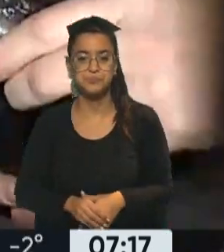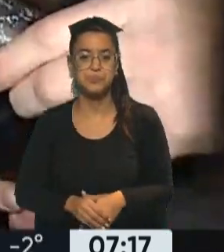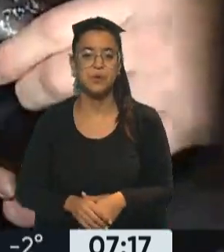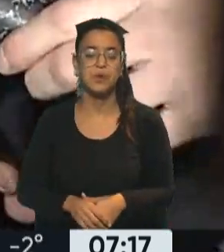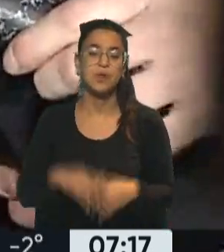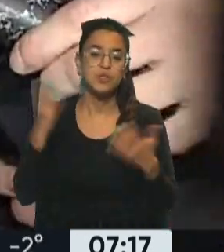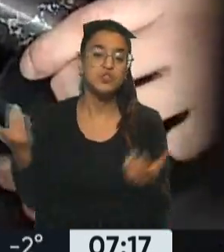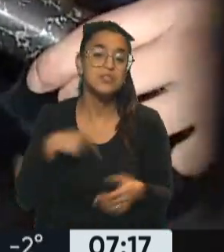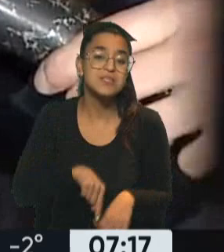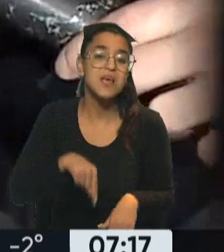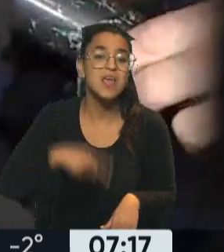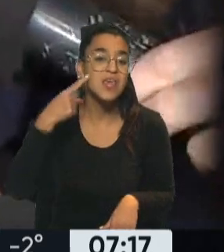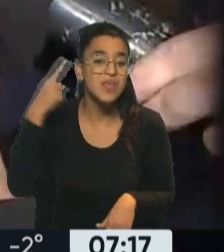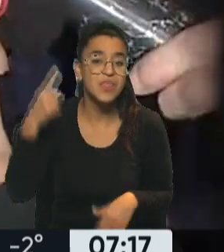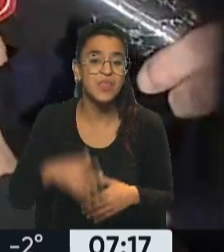ese sentido la idea,